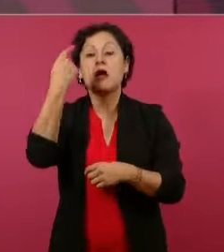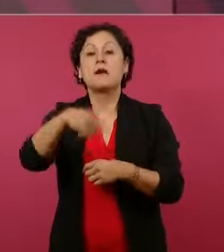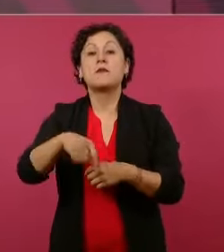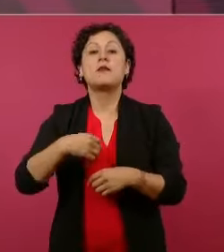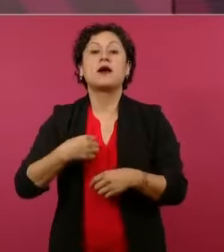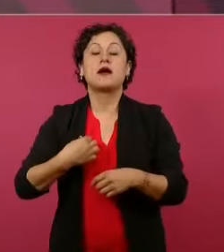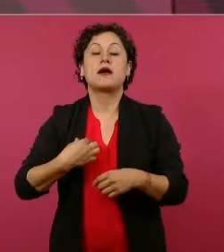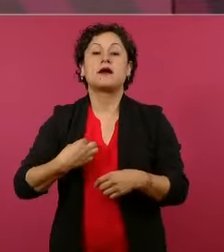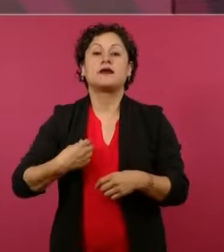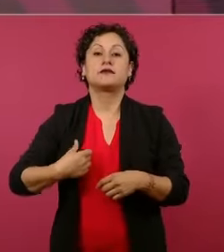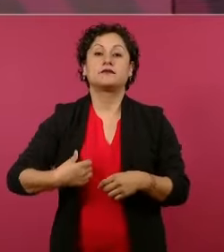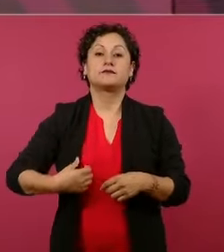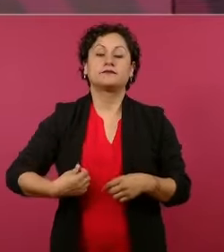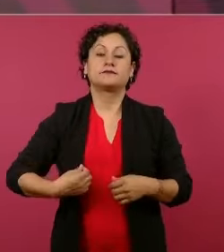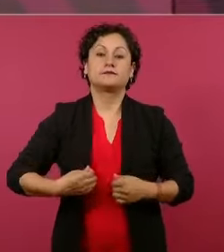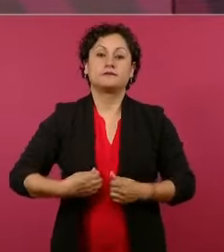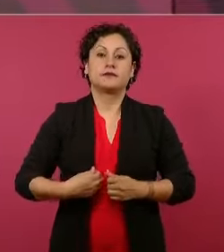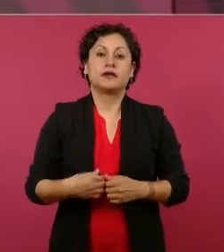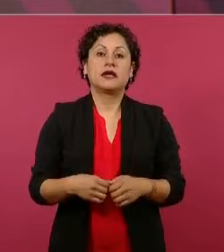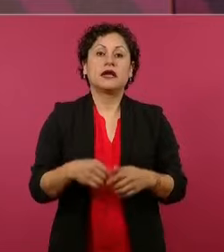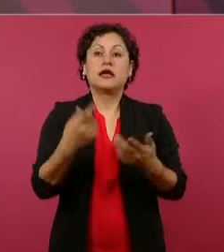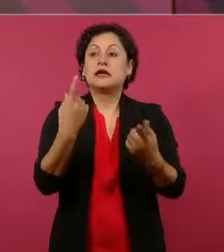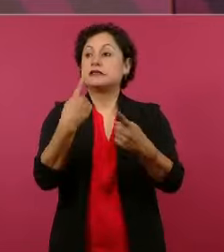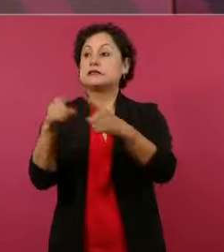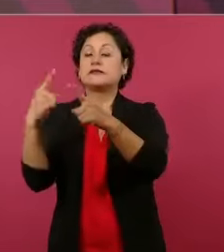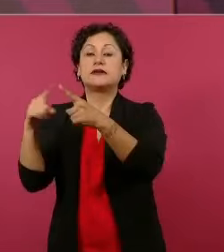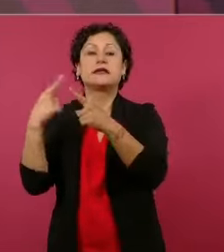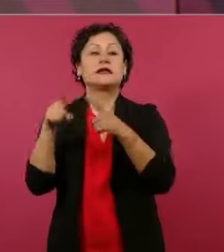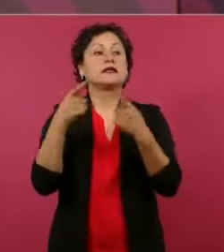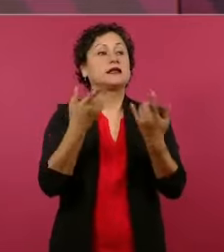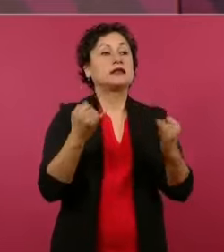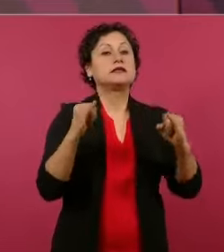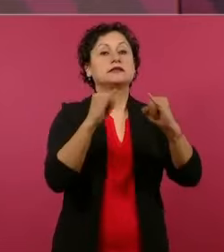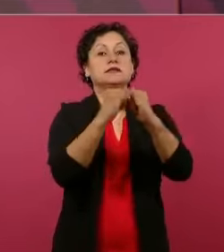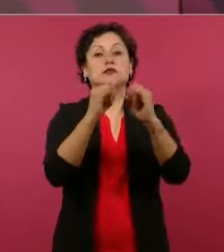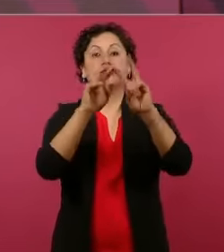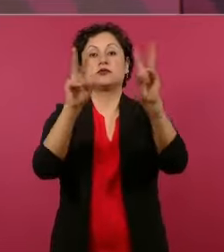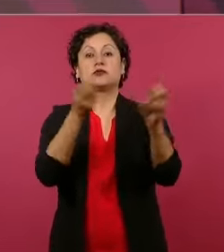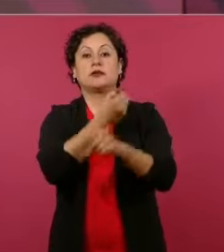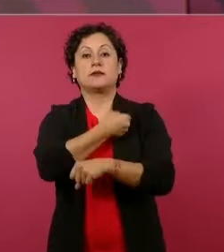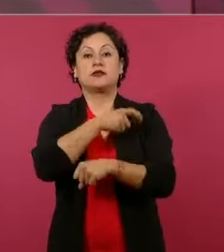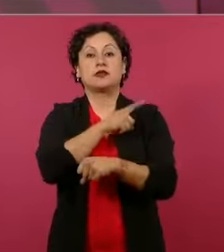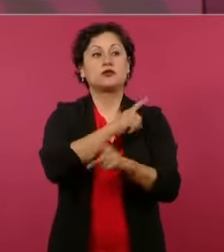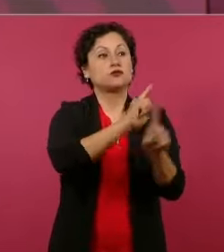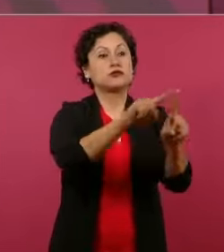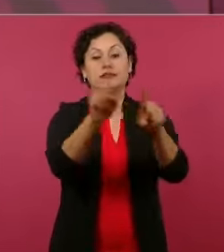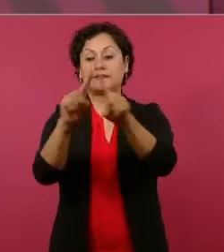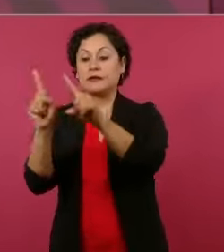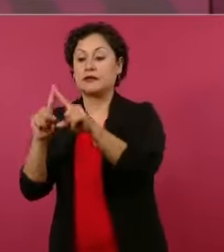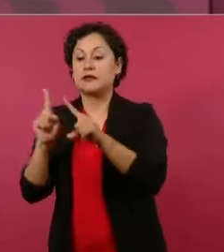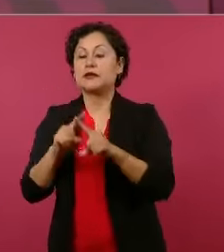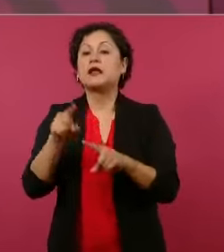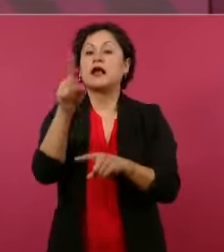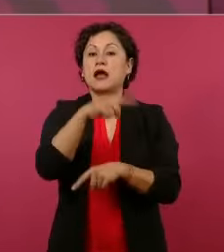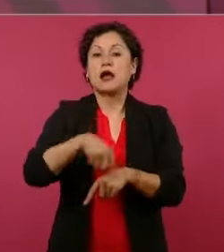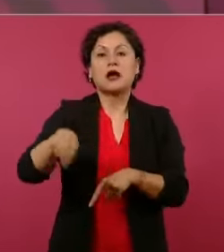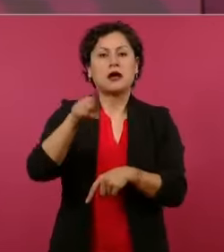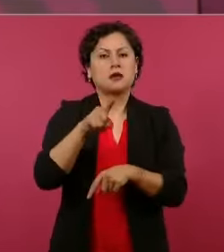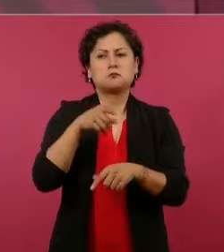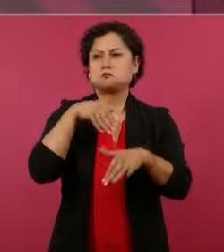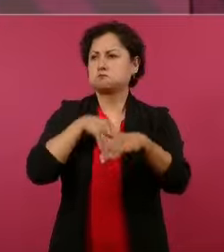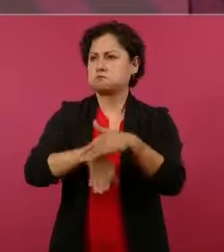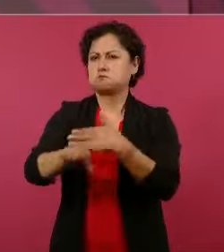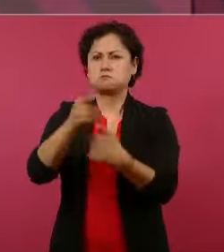de salud atienda a todos de manera